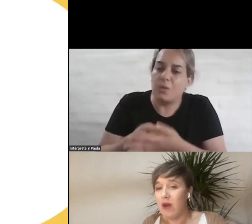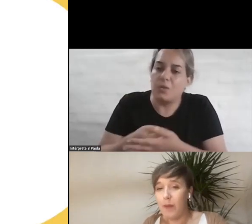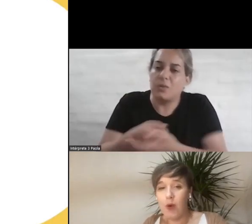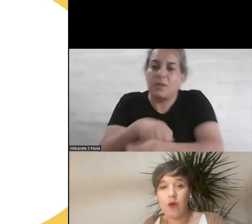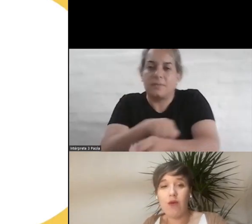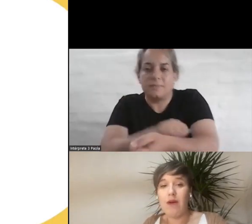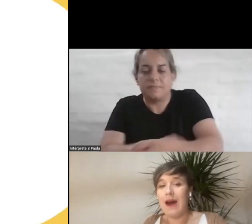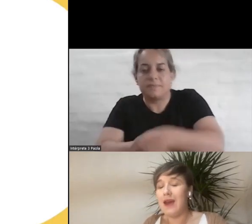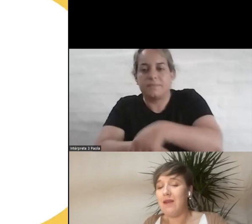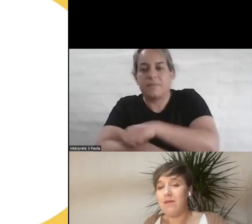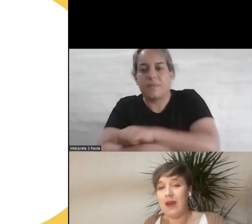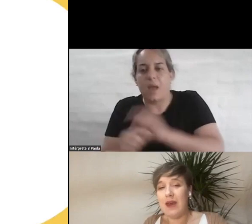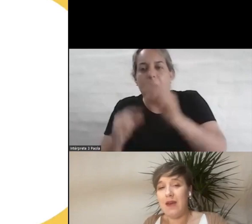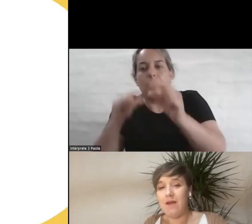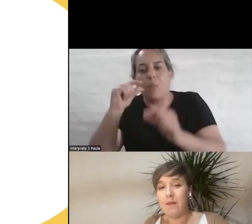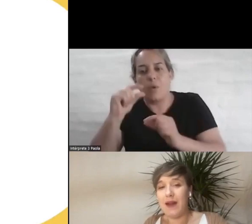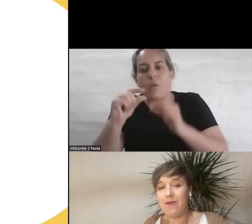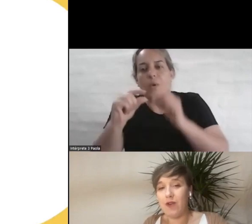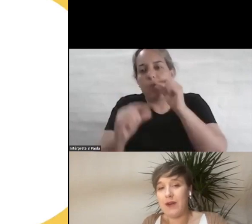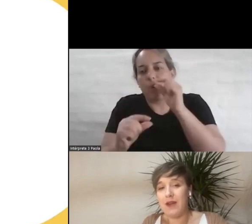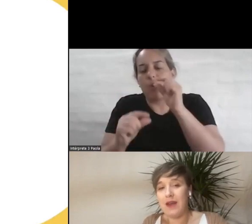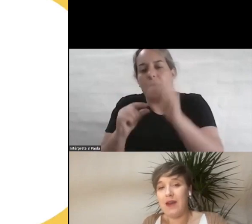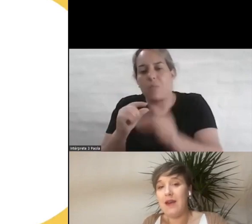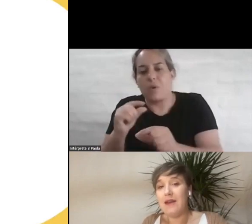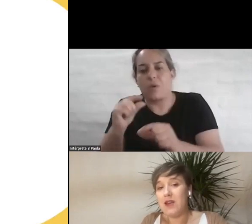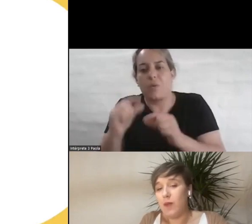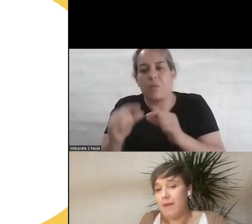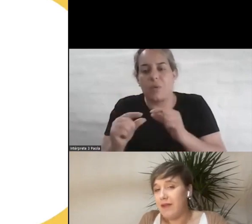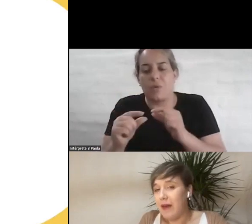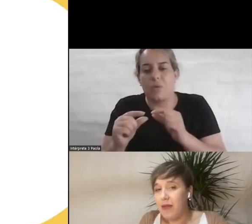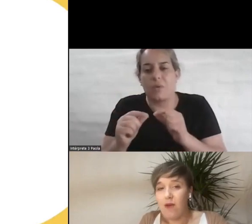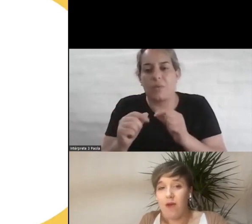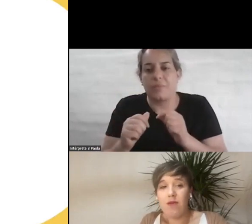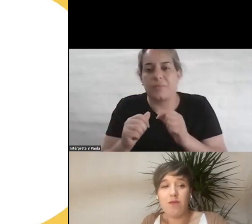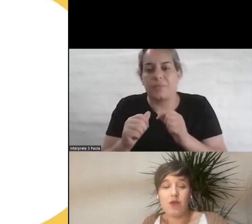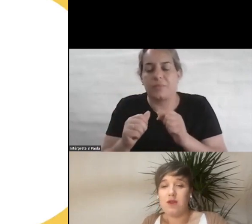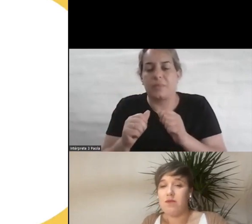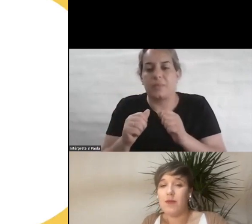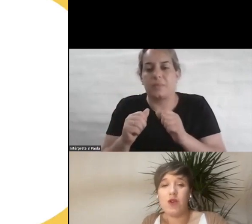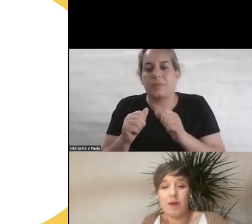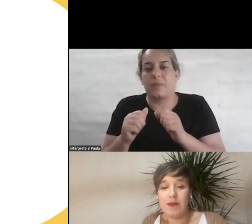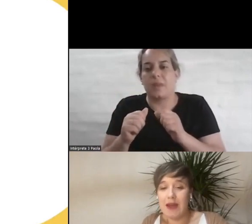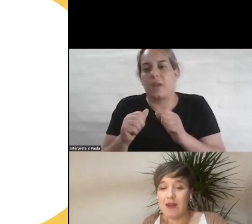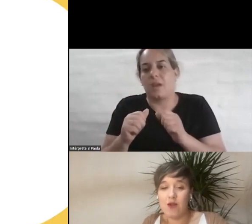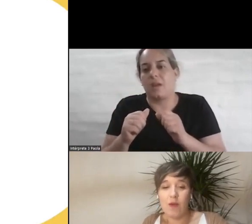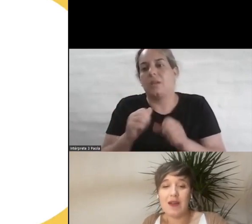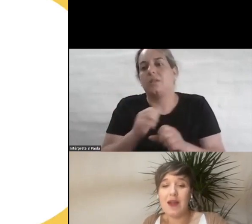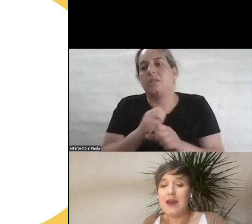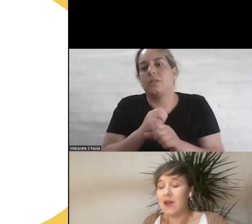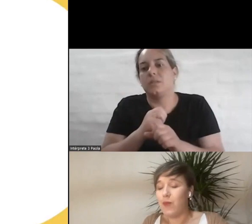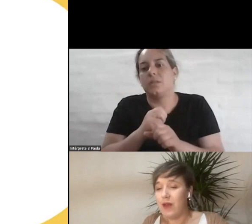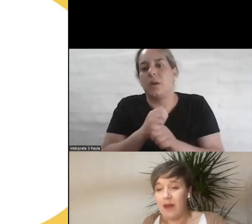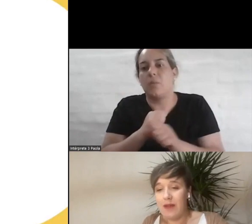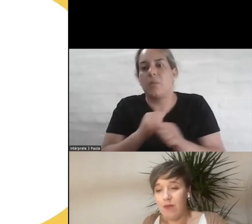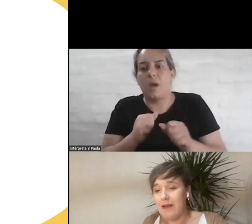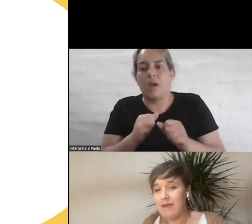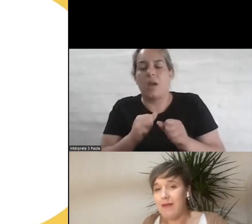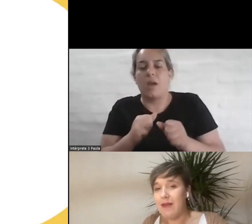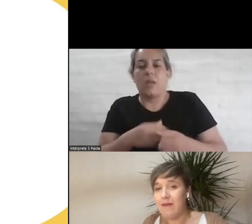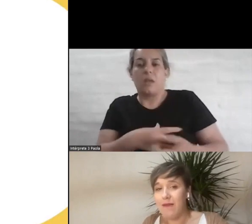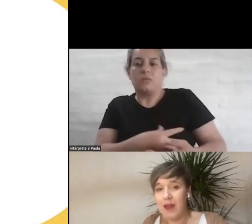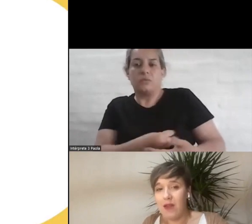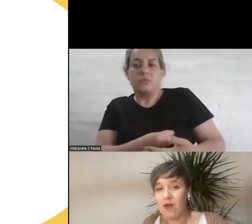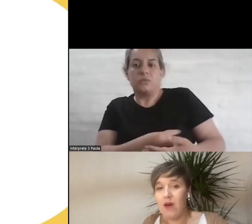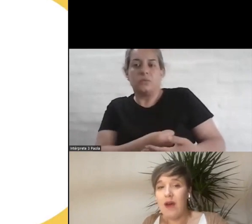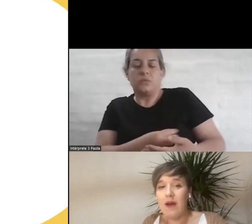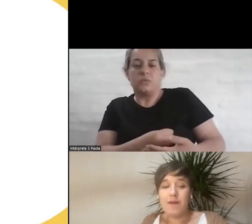ir poquito a poco. Hay varias formas de suplementación, pues se pueden suplementar las tomas, se puede dar una lactancia